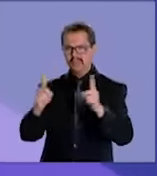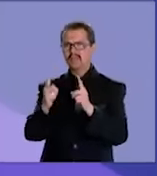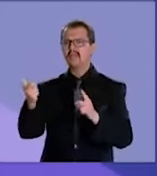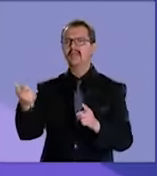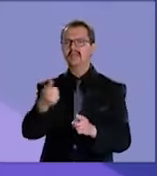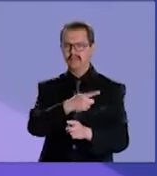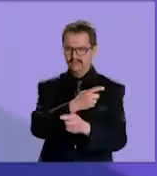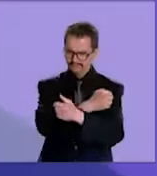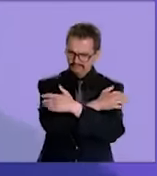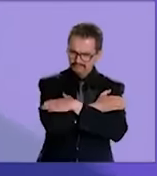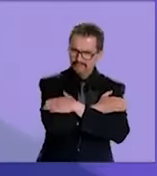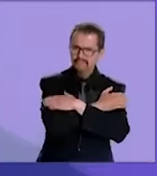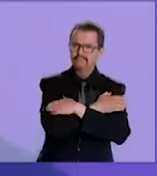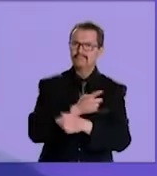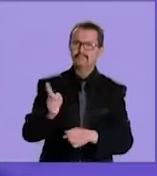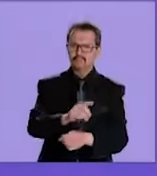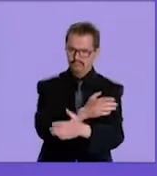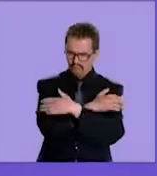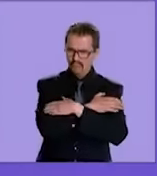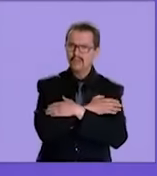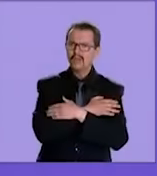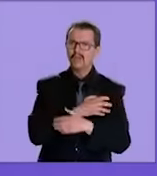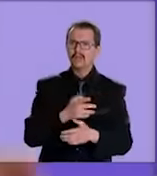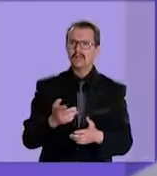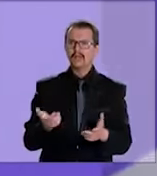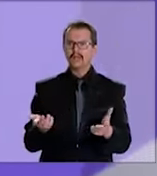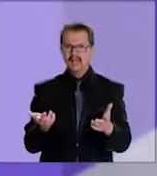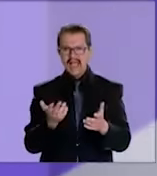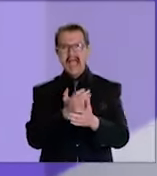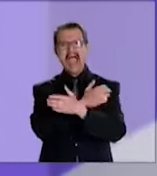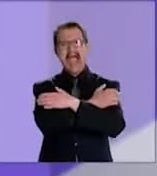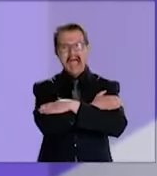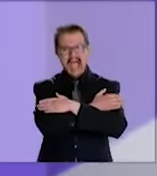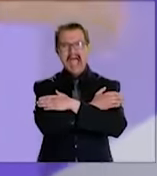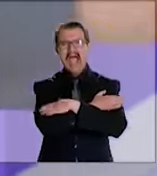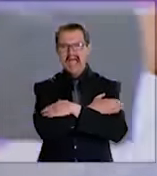Dáselo, pues. Mira, abrazos, no balazos. Dale un abrazo.